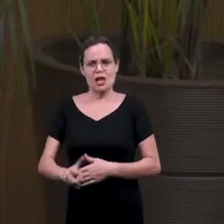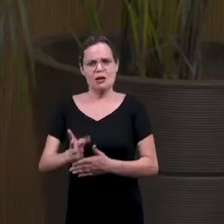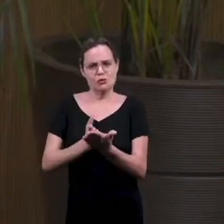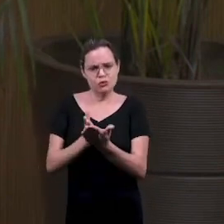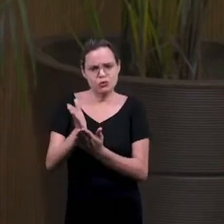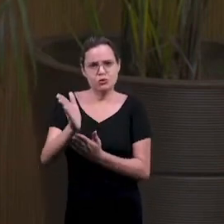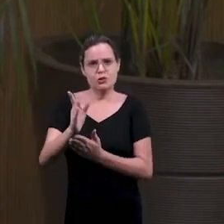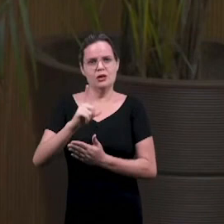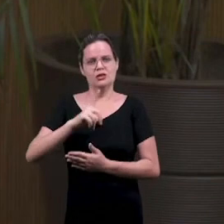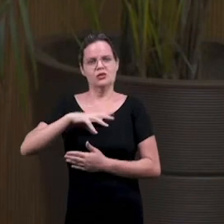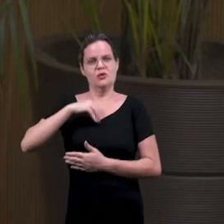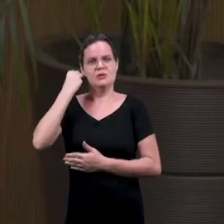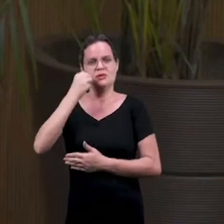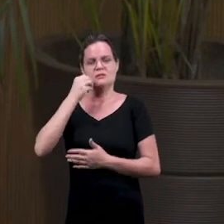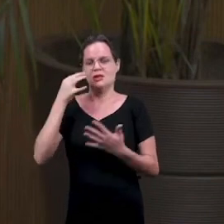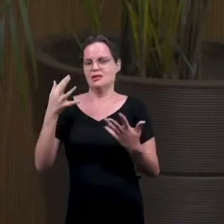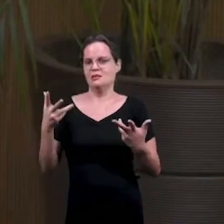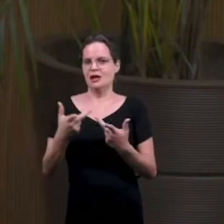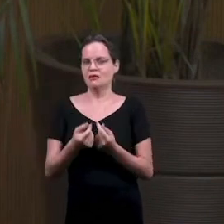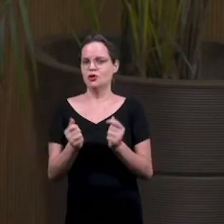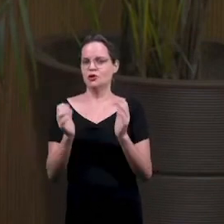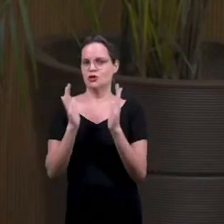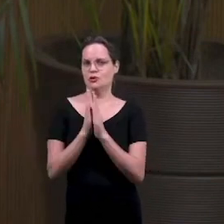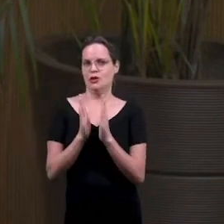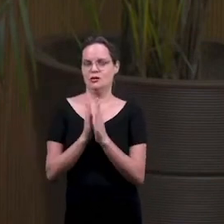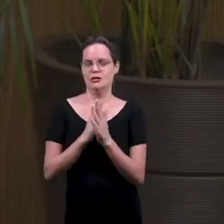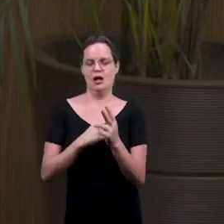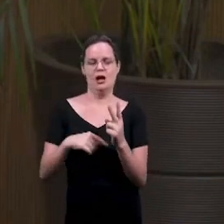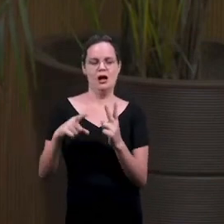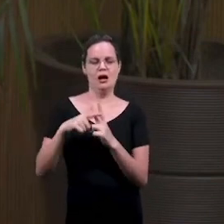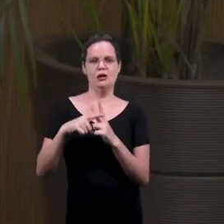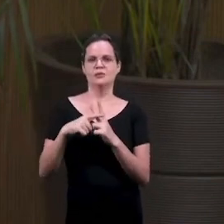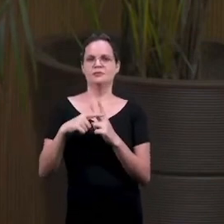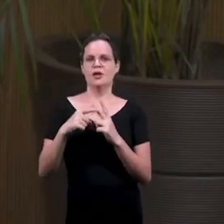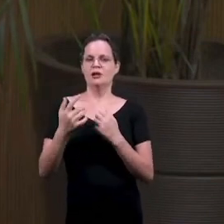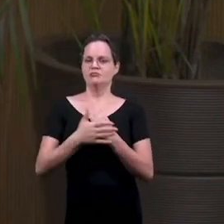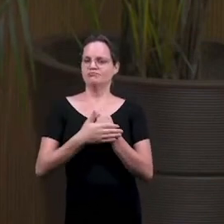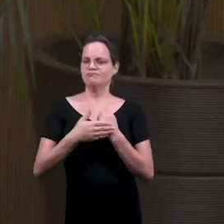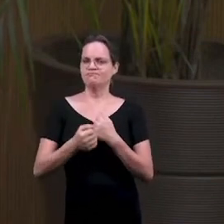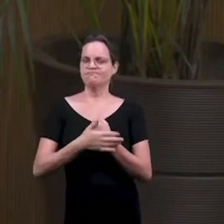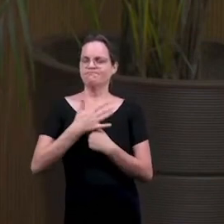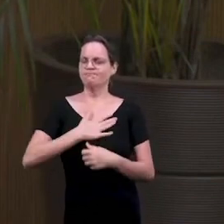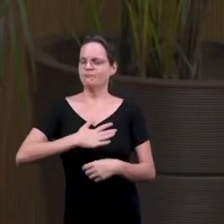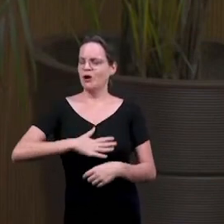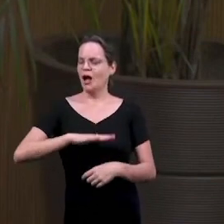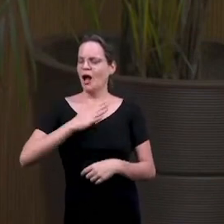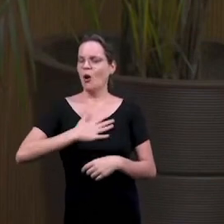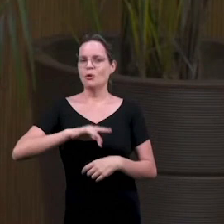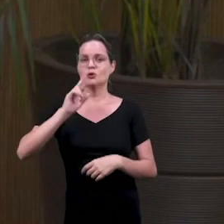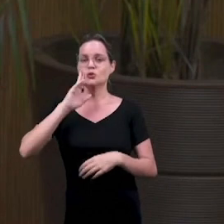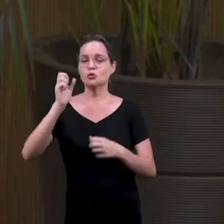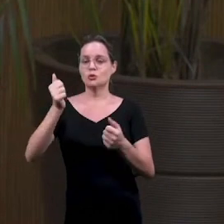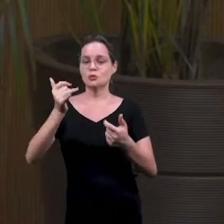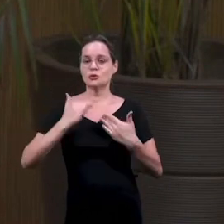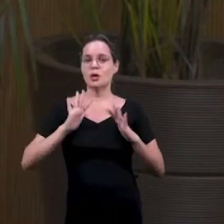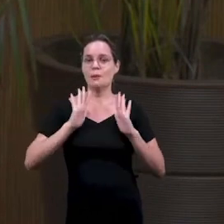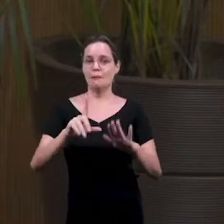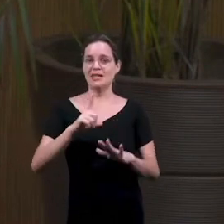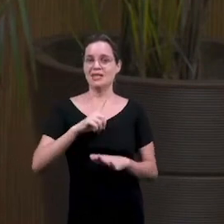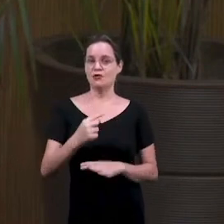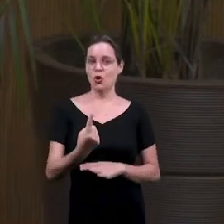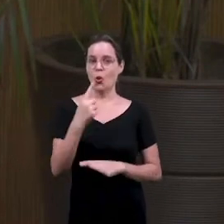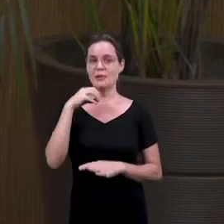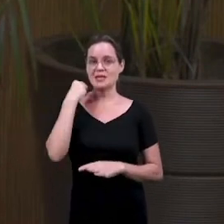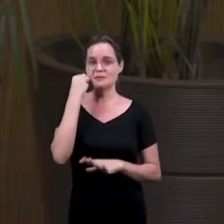2021 de la misma forma que comenzaron, en la presencia del Señor. Tuvimos grandes experiencias de oraciones, de